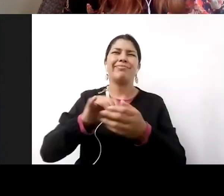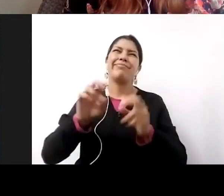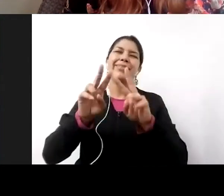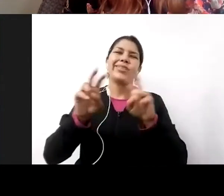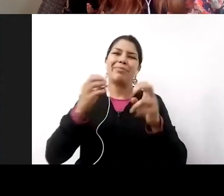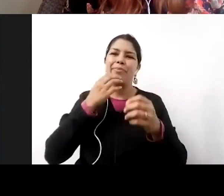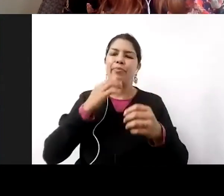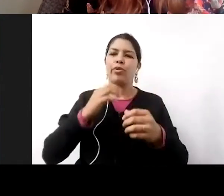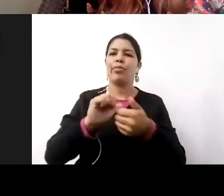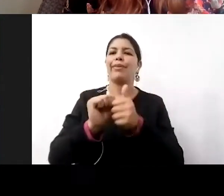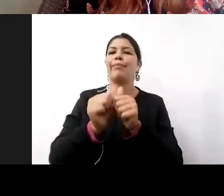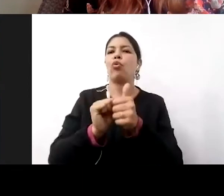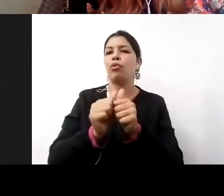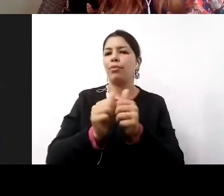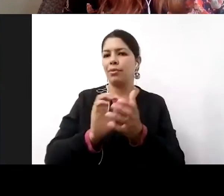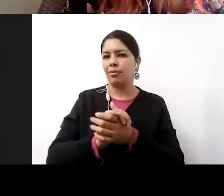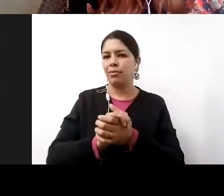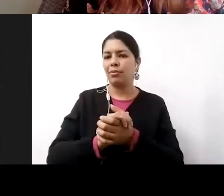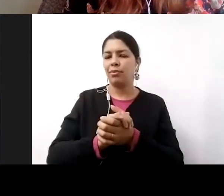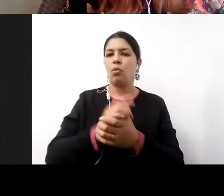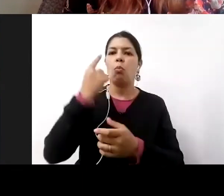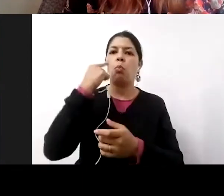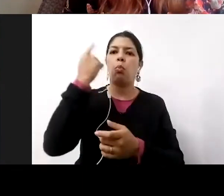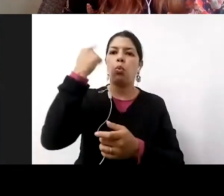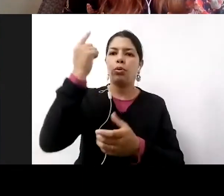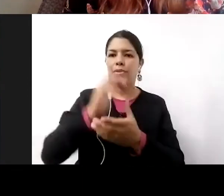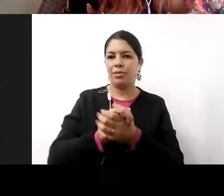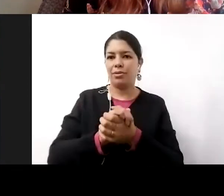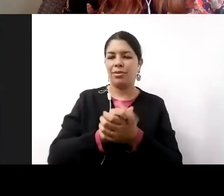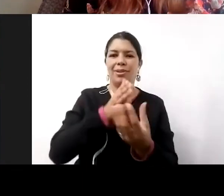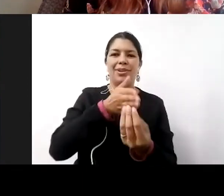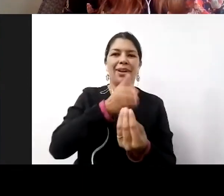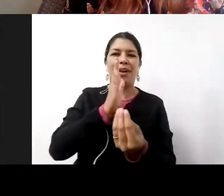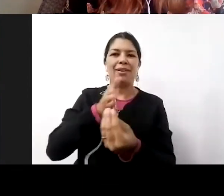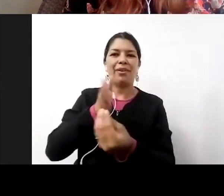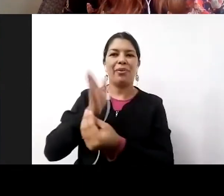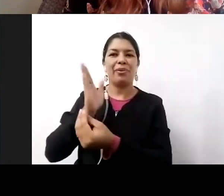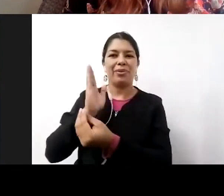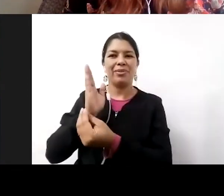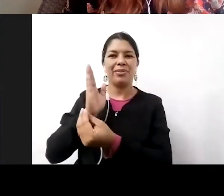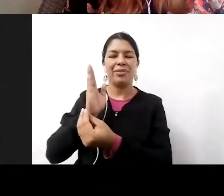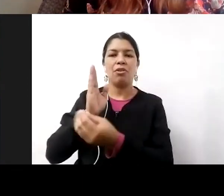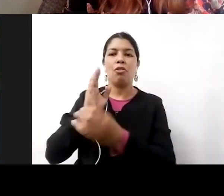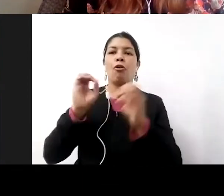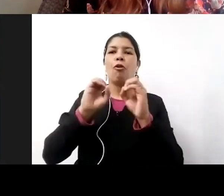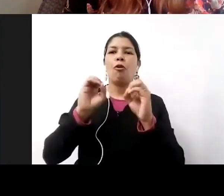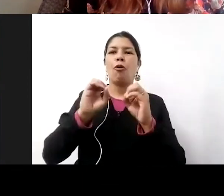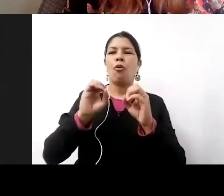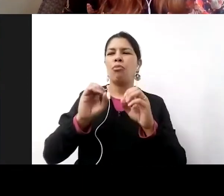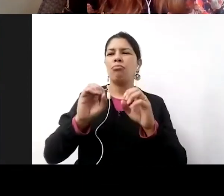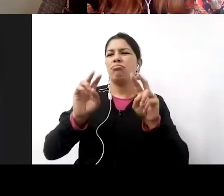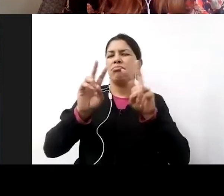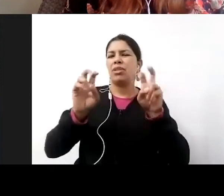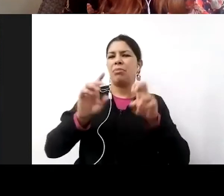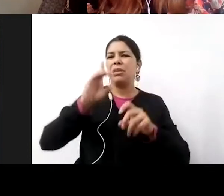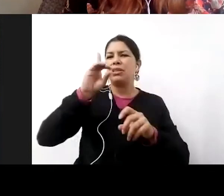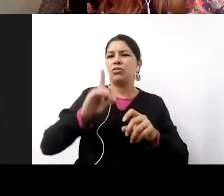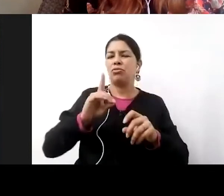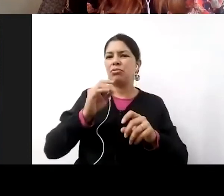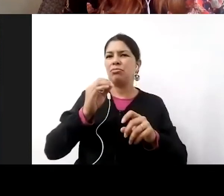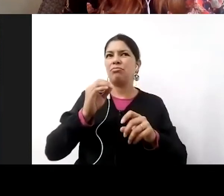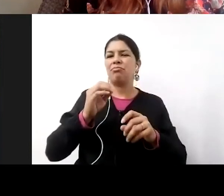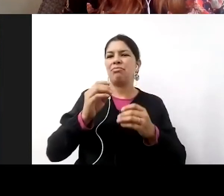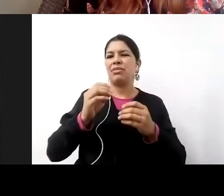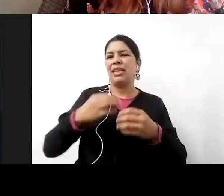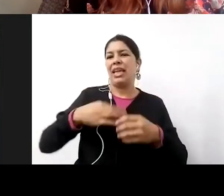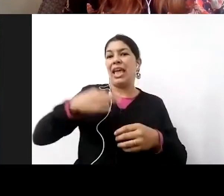deporte, política, religión o temas que implican decisiones éticas o morales como el aborto, la eutanasia,